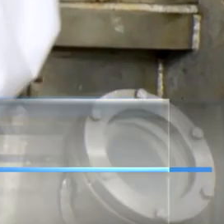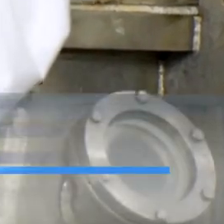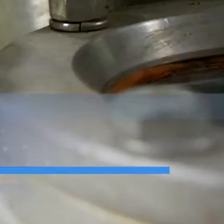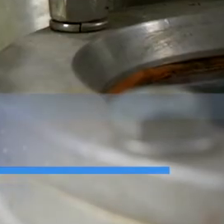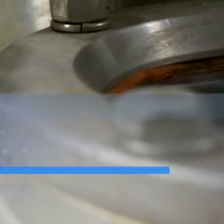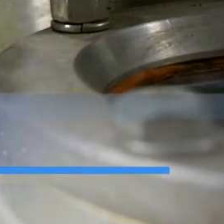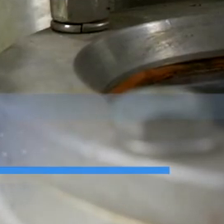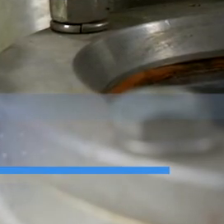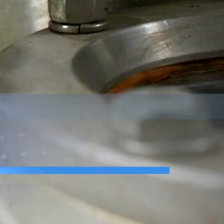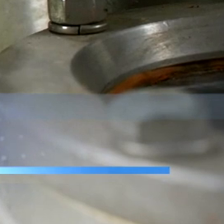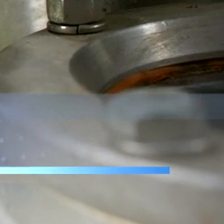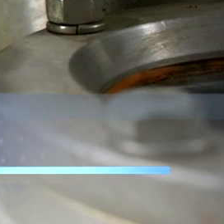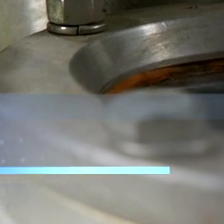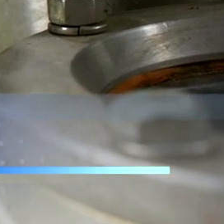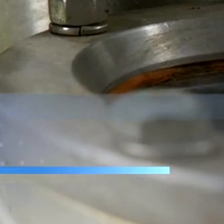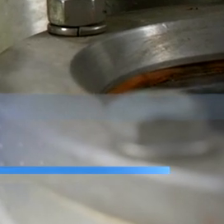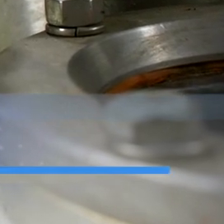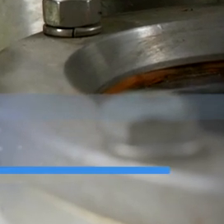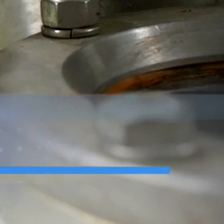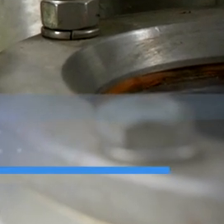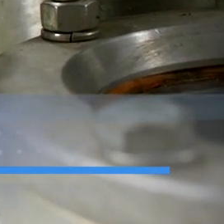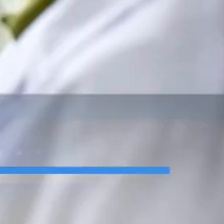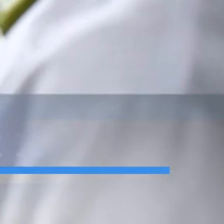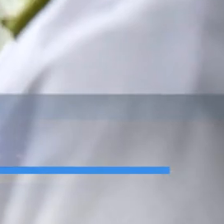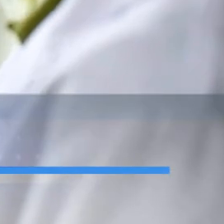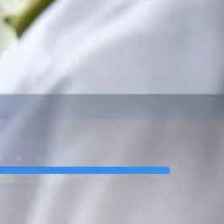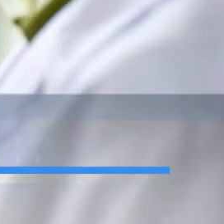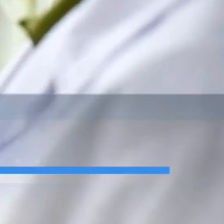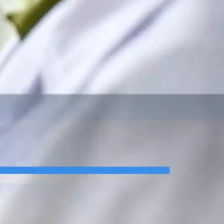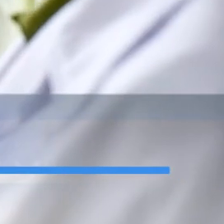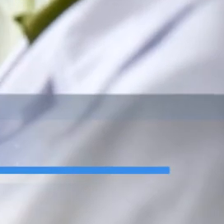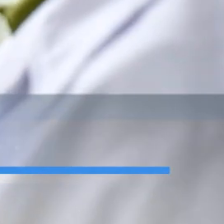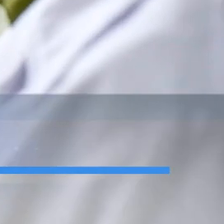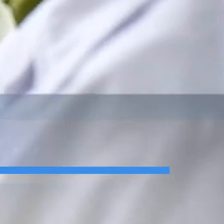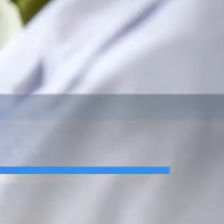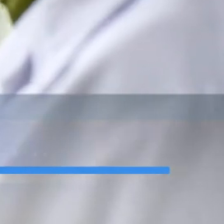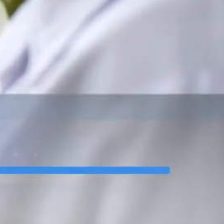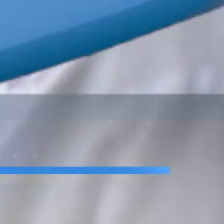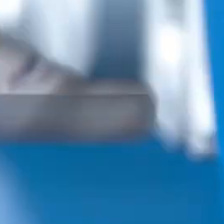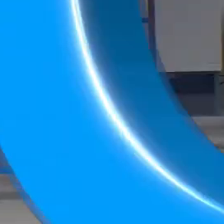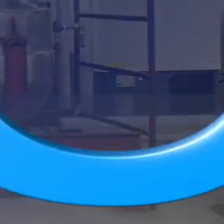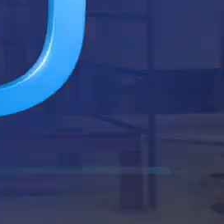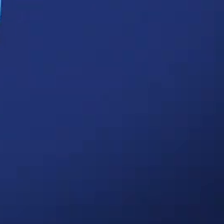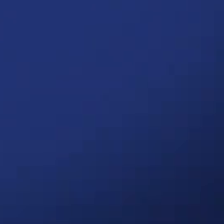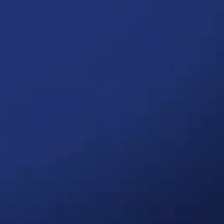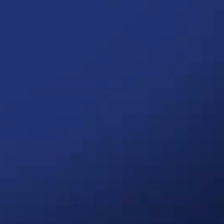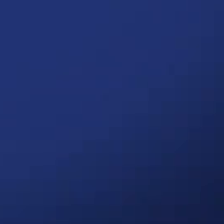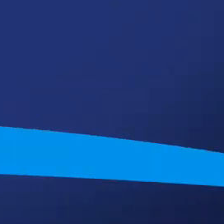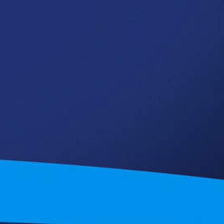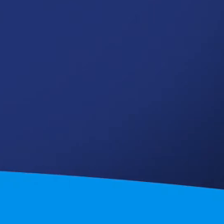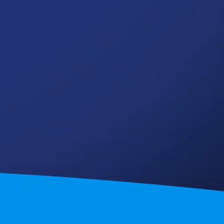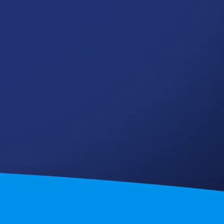ciprona@ucr.ac.cr o info.proinnova@ucr.ac.cr.